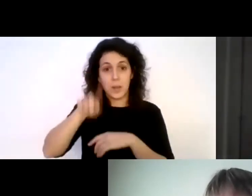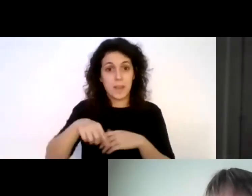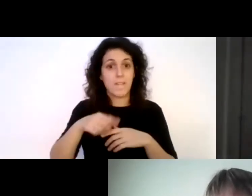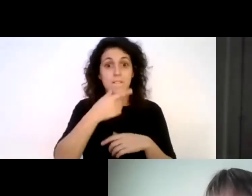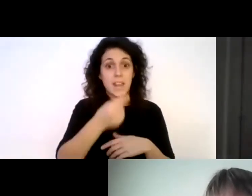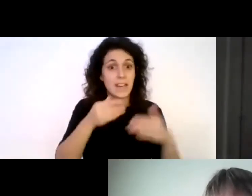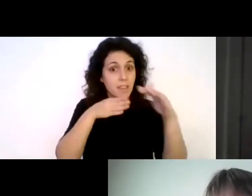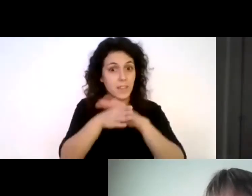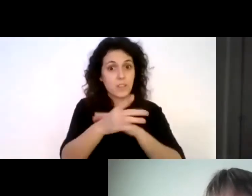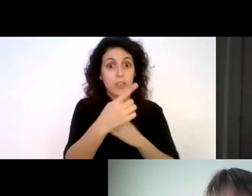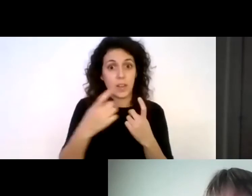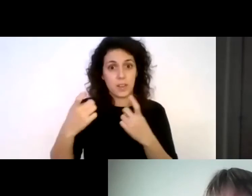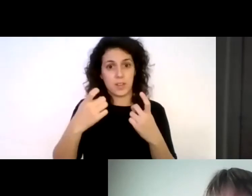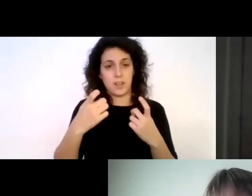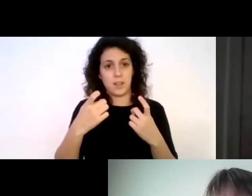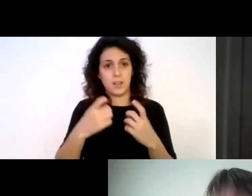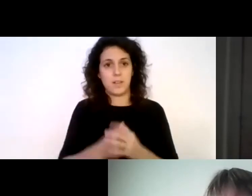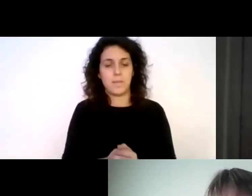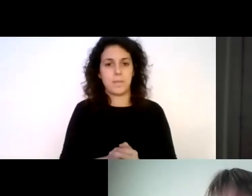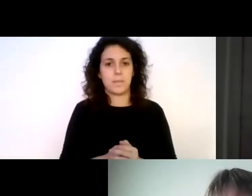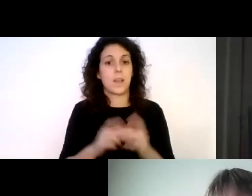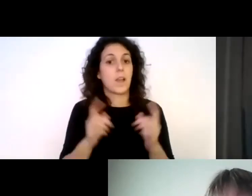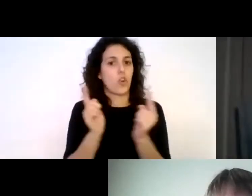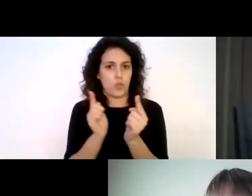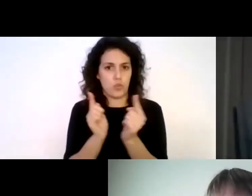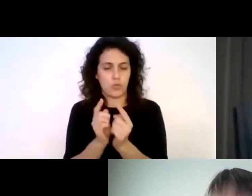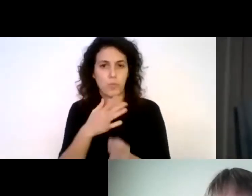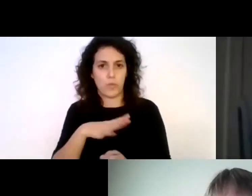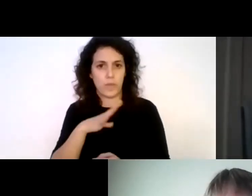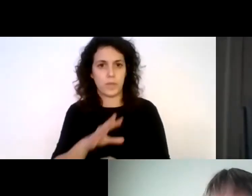también. Muy brevemente, por favor.